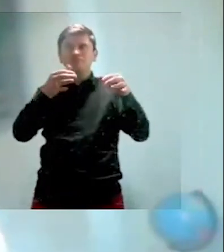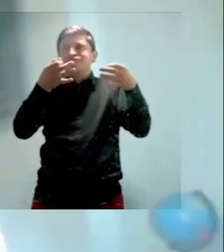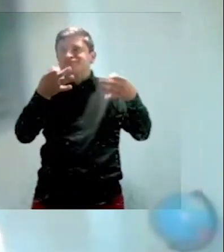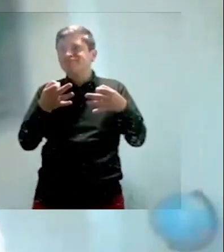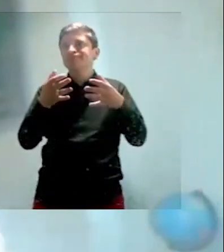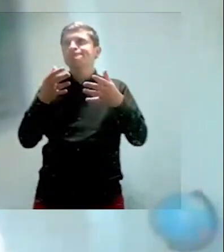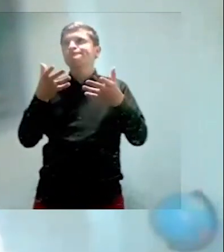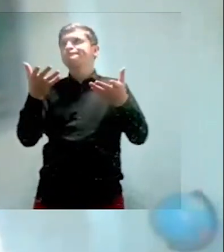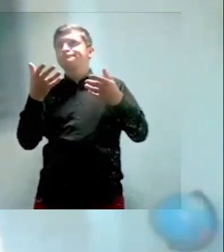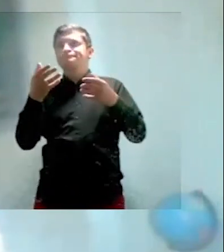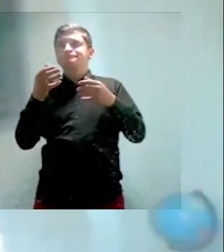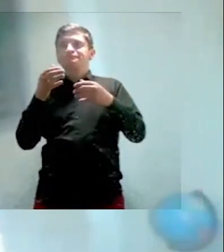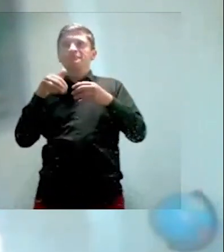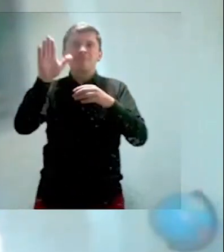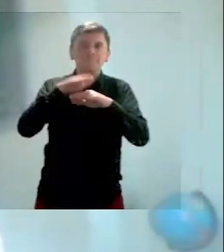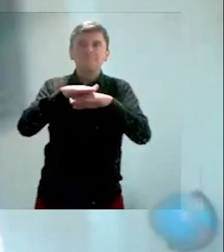otra manera de